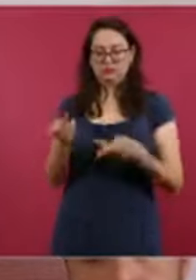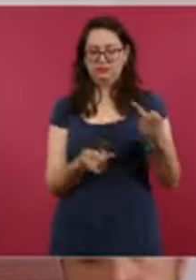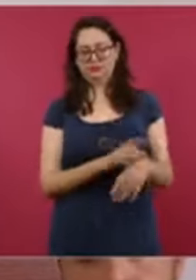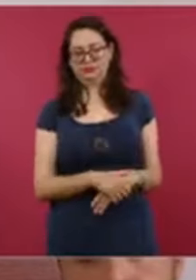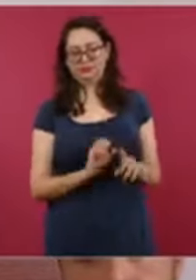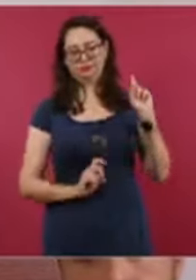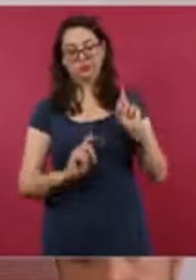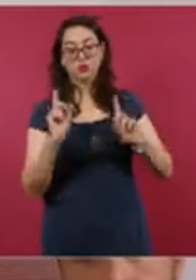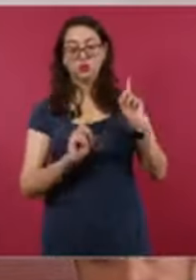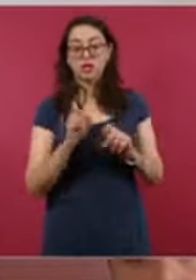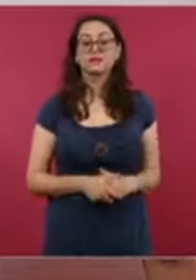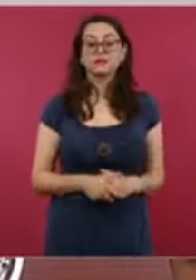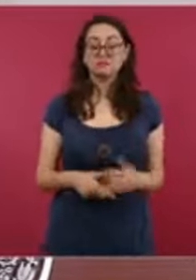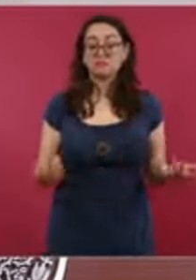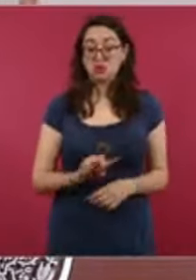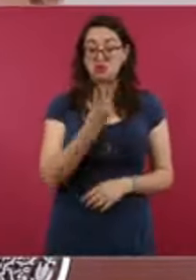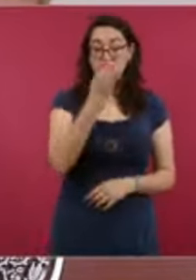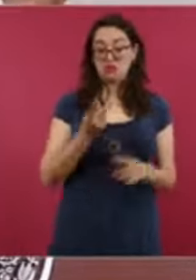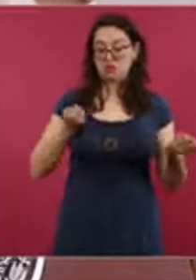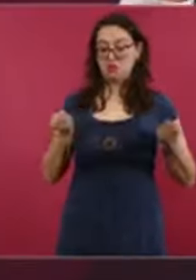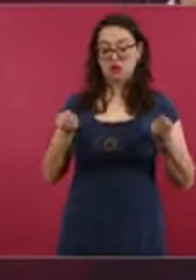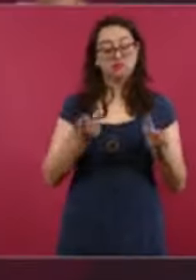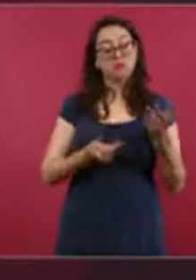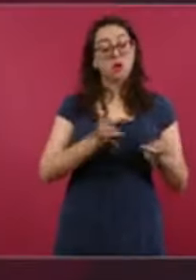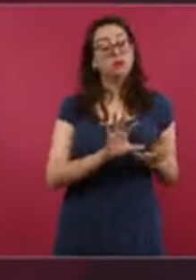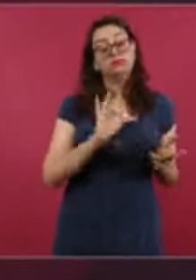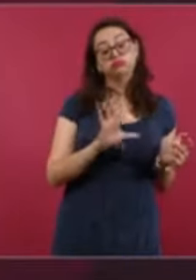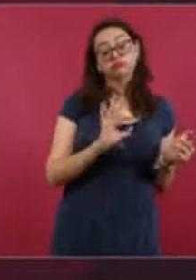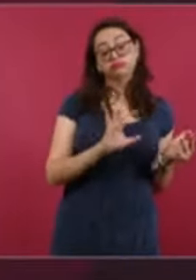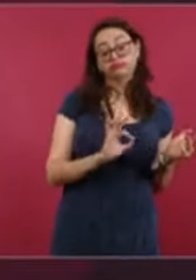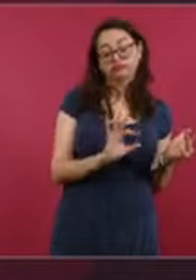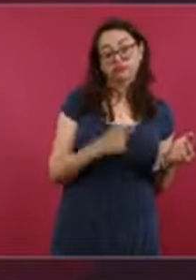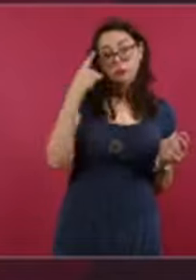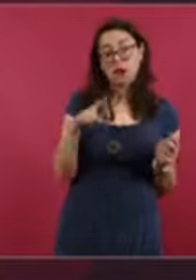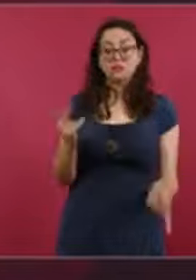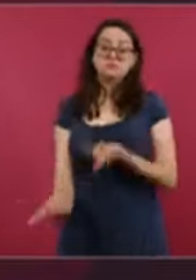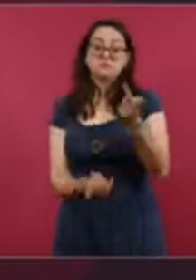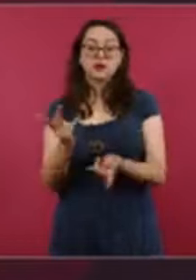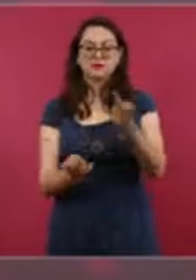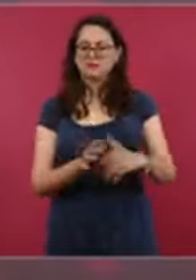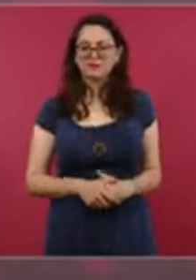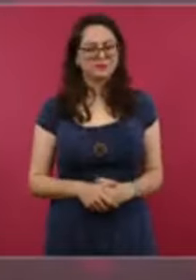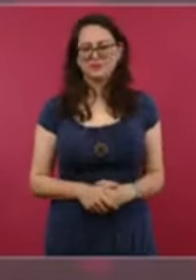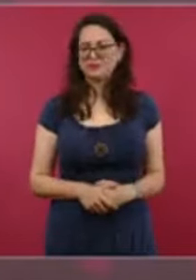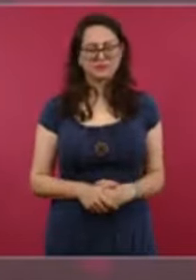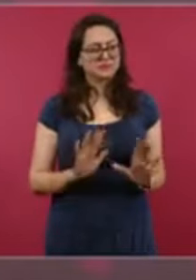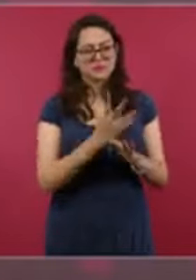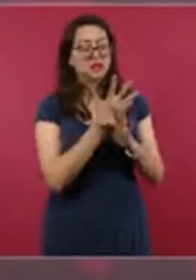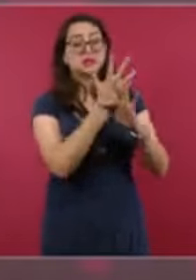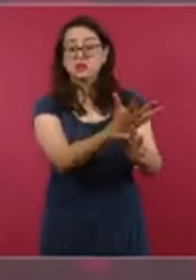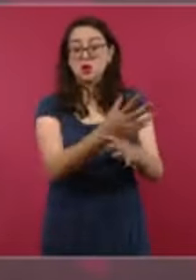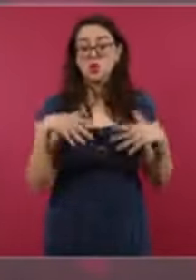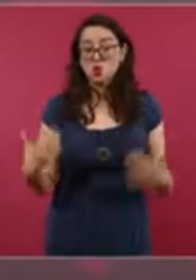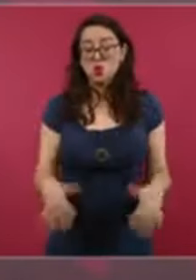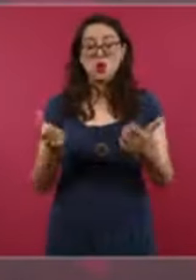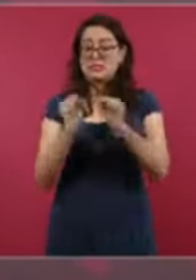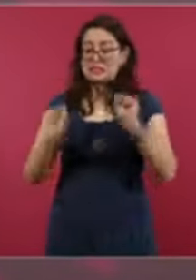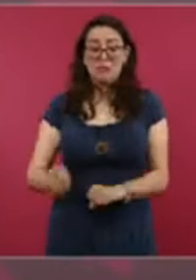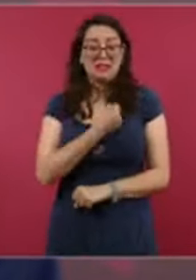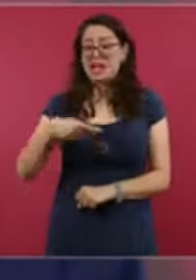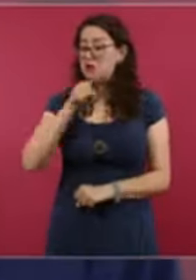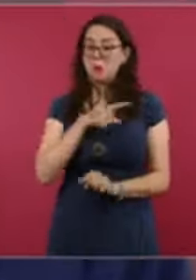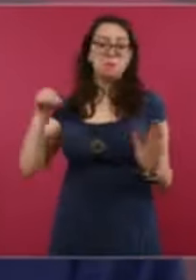el privilegio de poder escoger qué preguntas hacer. Y qué mal estamos en salud, sin reconocer absolutamente